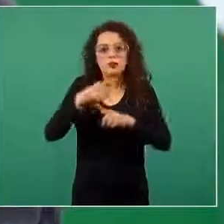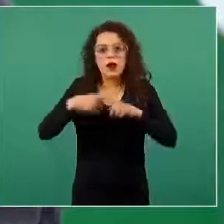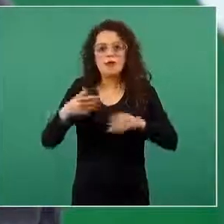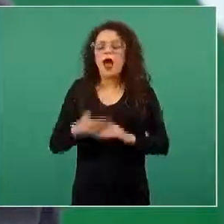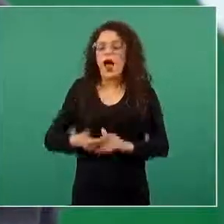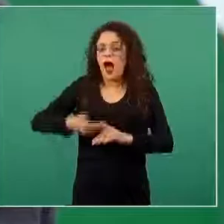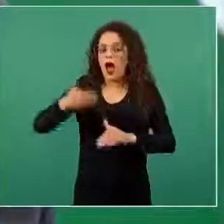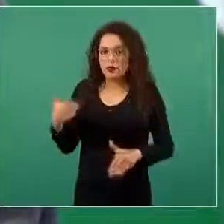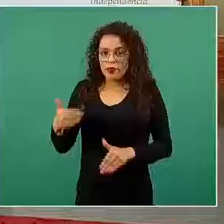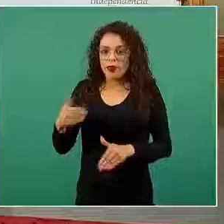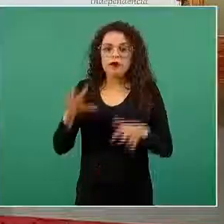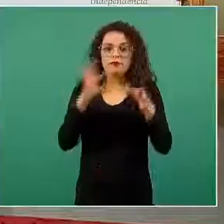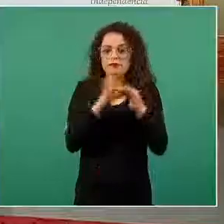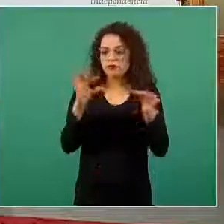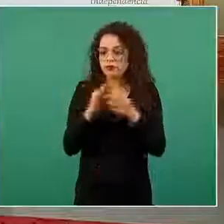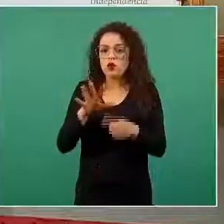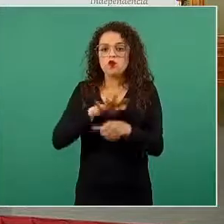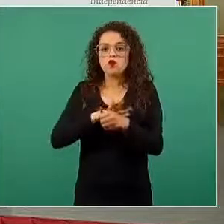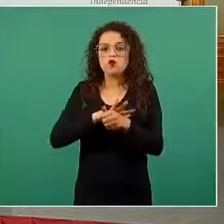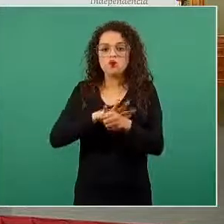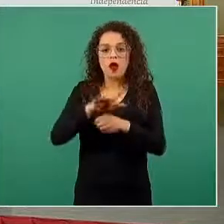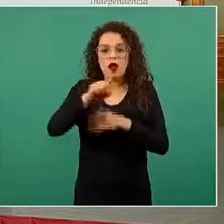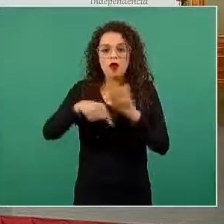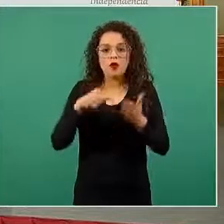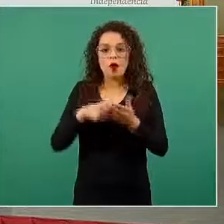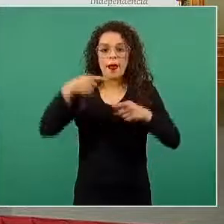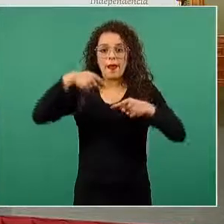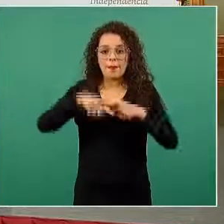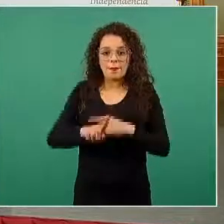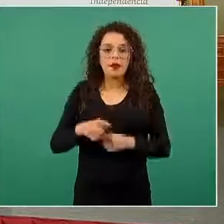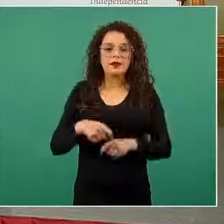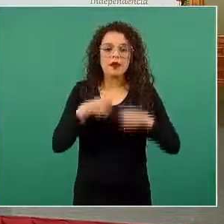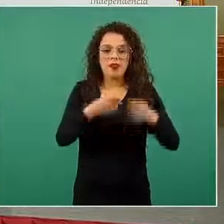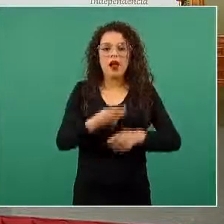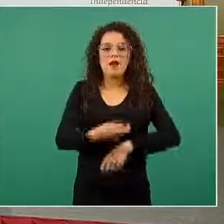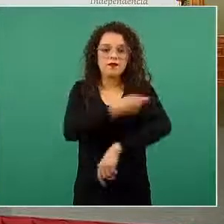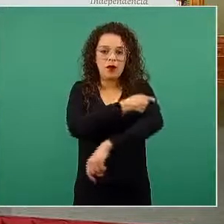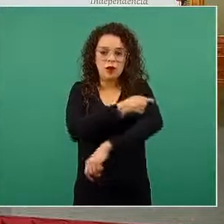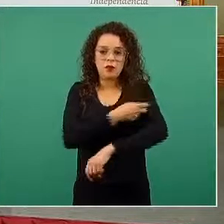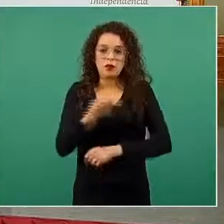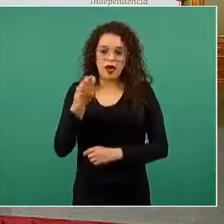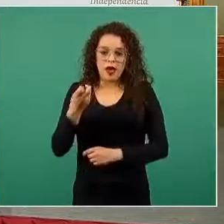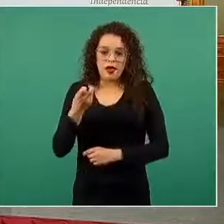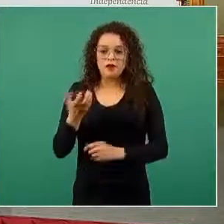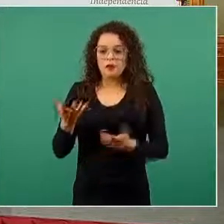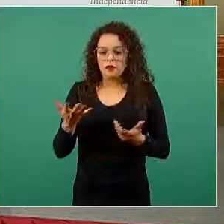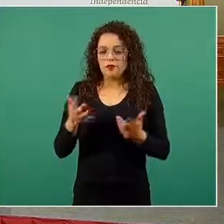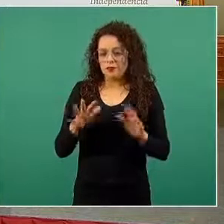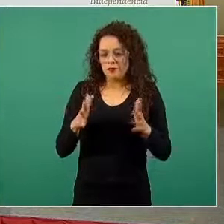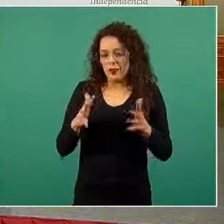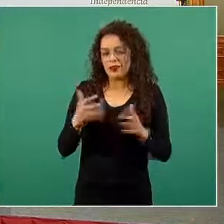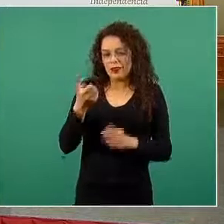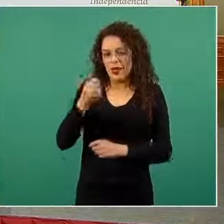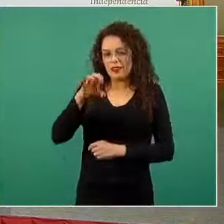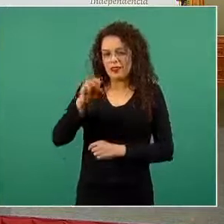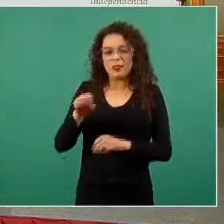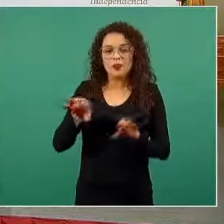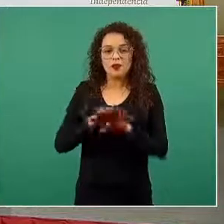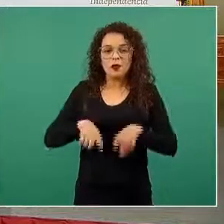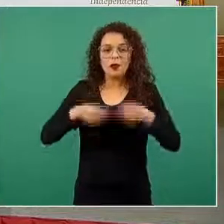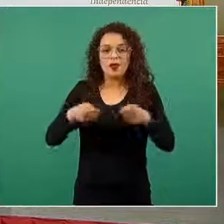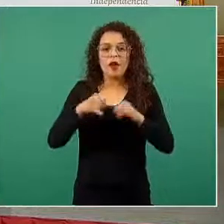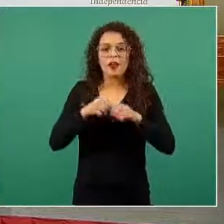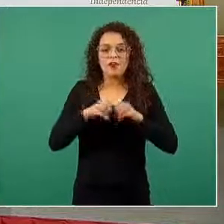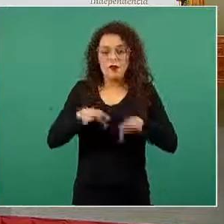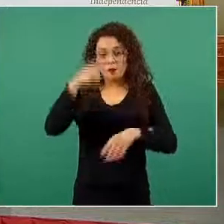por adelantado, cuáles van a ser las localidades que vamos a empezar a llegar a vacunar. Entonces, ese es más o menos el tema de información